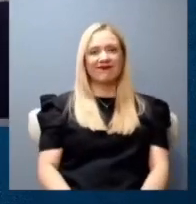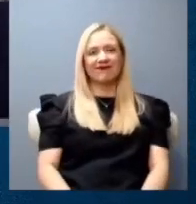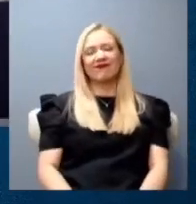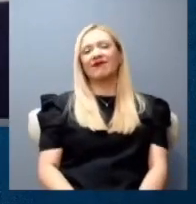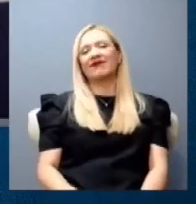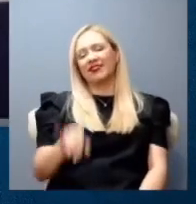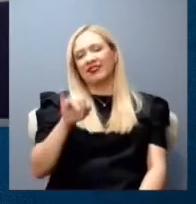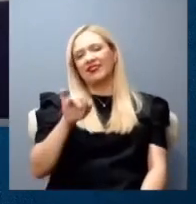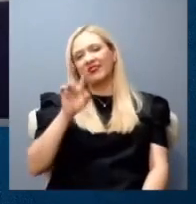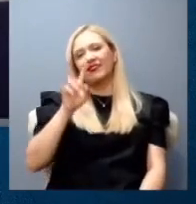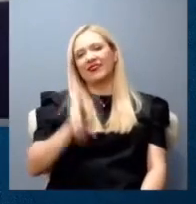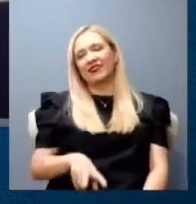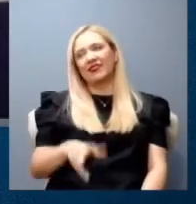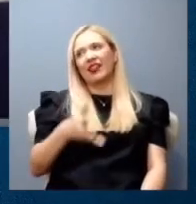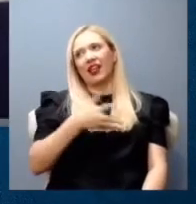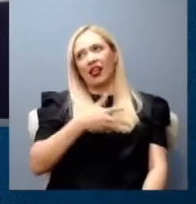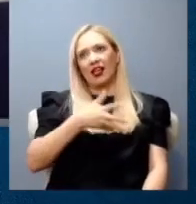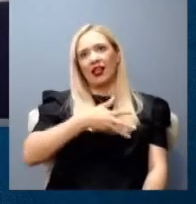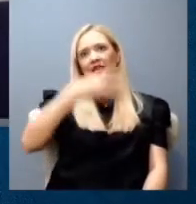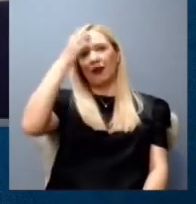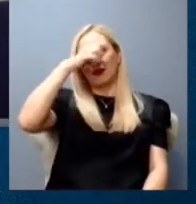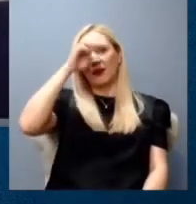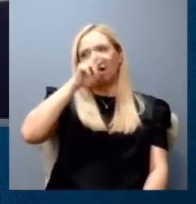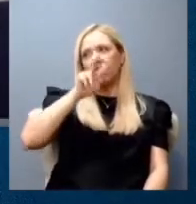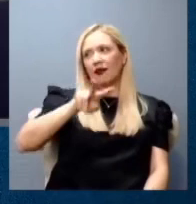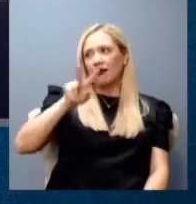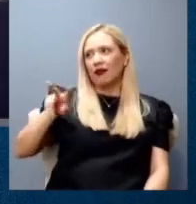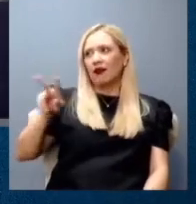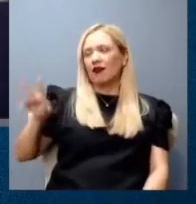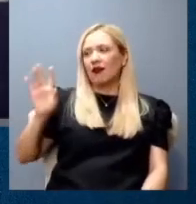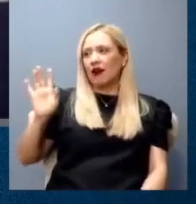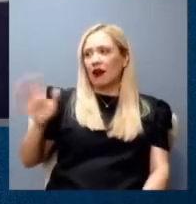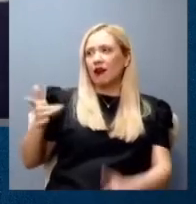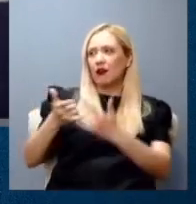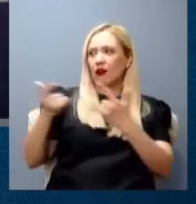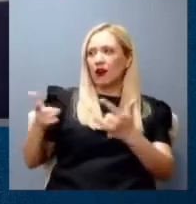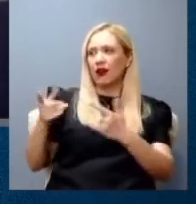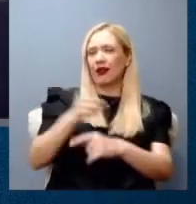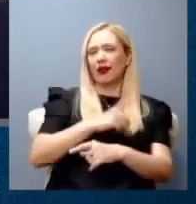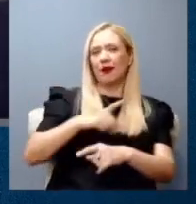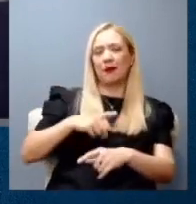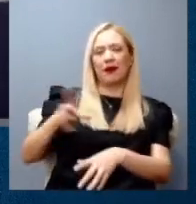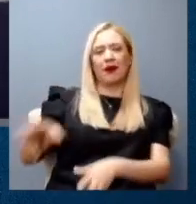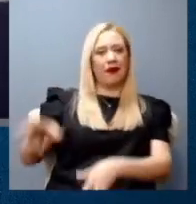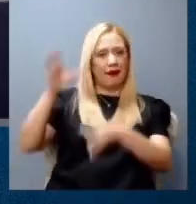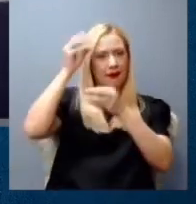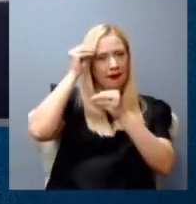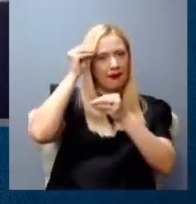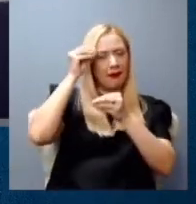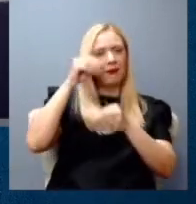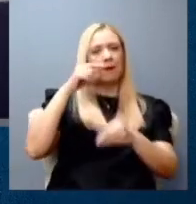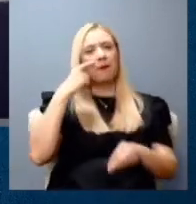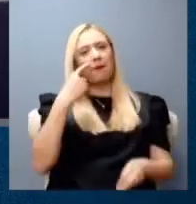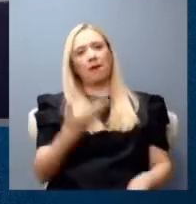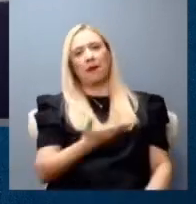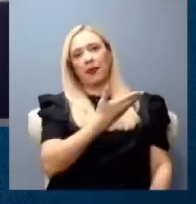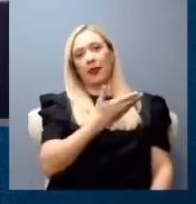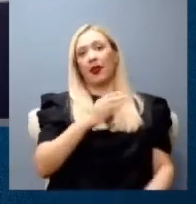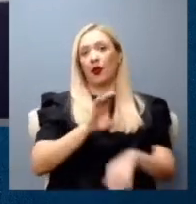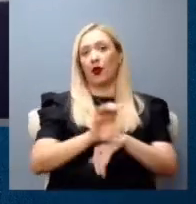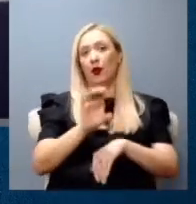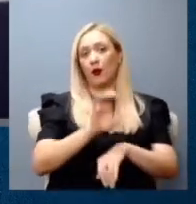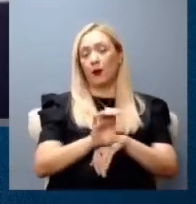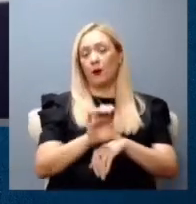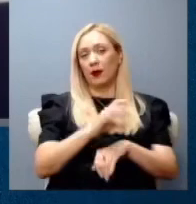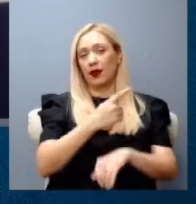hay experiencias de las cuales podemos aprender. Y una de esas experiencias, Camila, es Colombia. Ya habías mencionado algunas